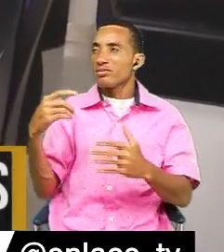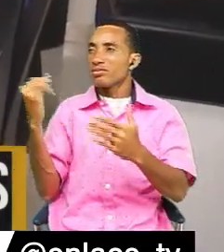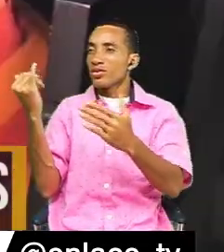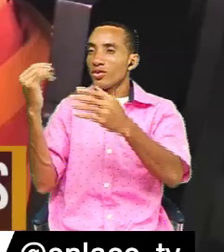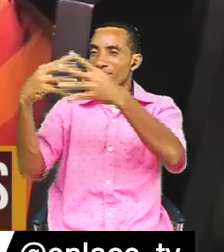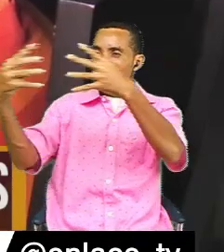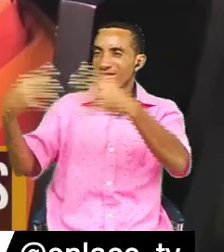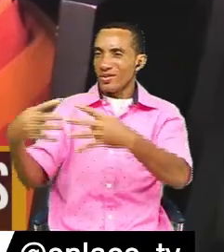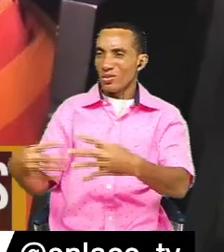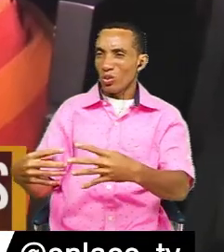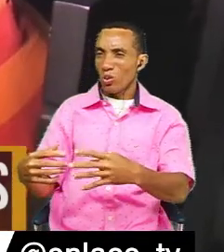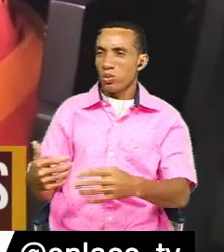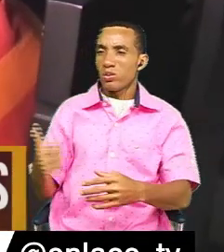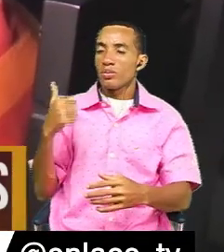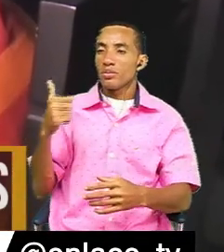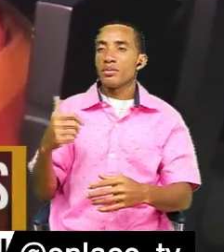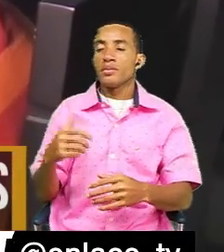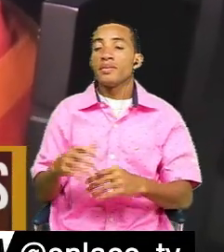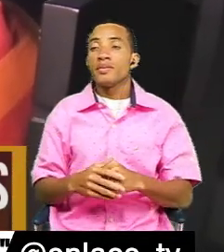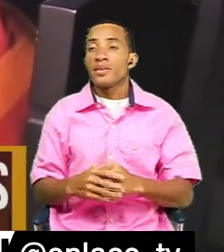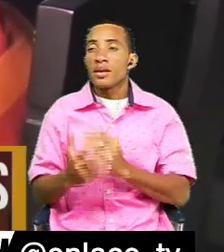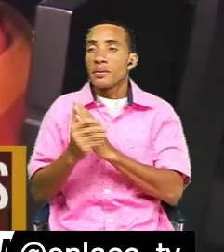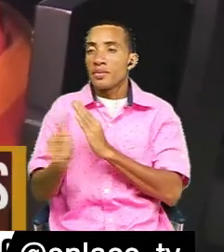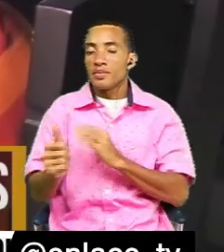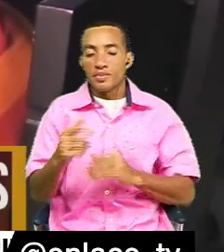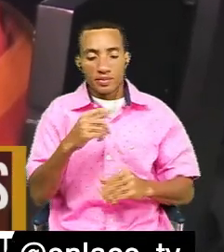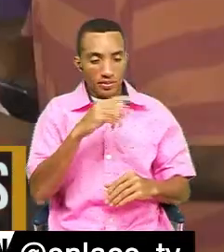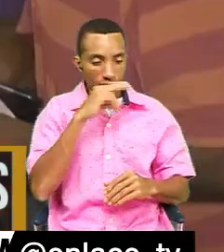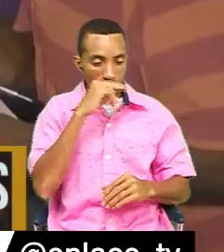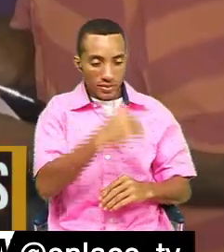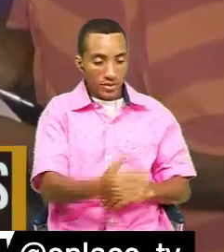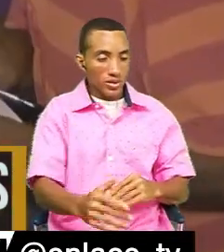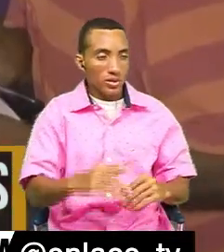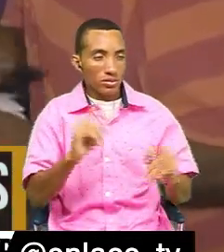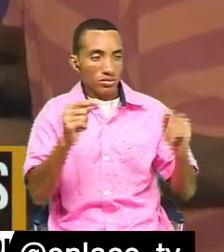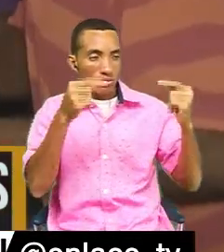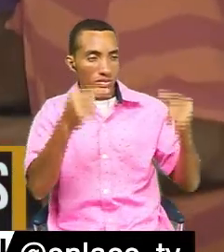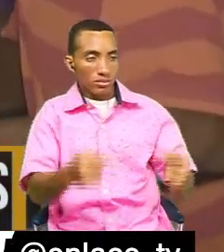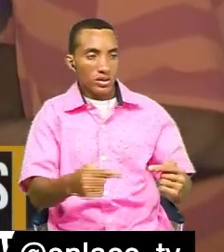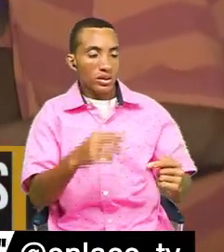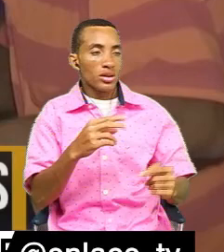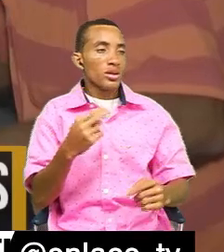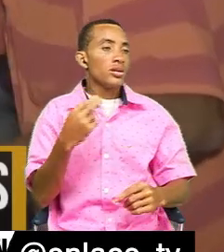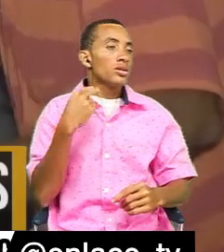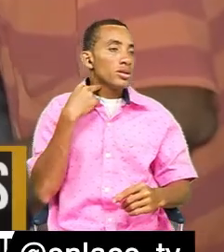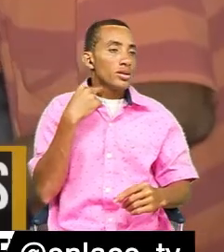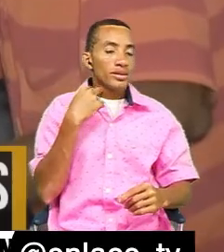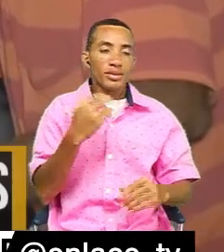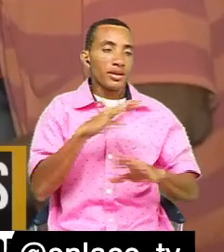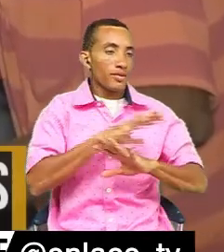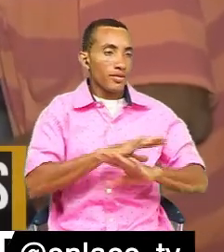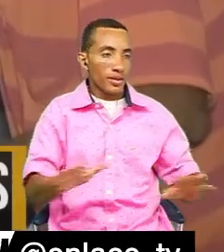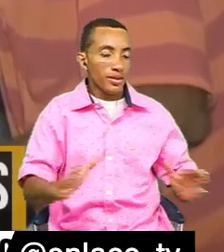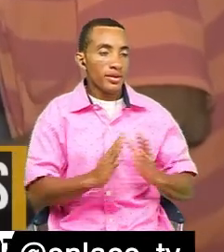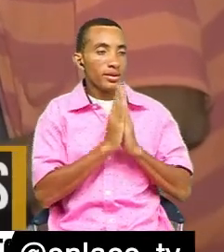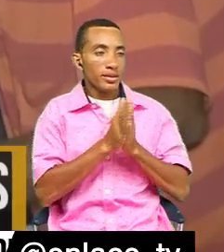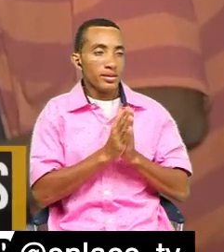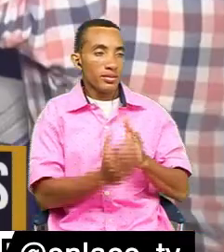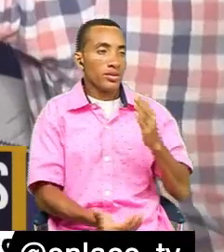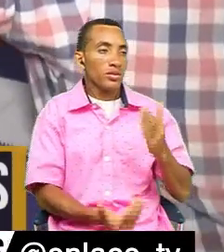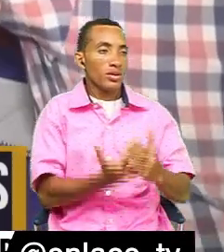Porque los muchachos o niños juegan en el torneo municipal, en noviembre se quedan sin torneo, viene diciembre el campeonato de los talentos, entonces